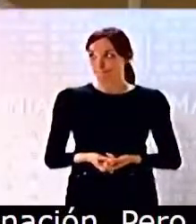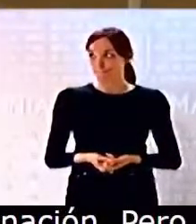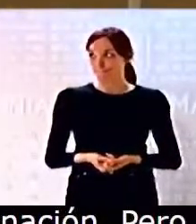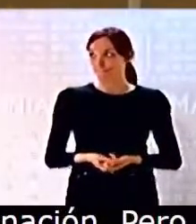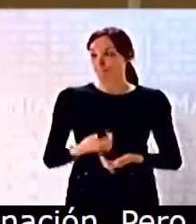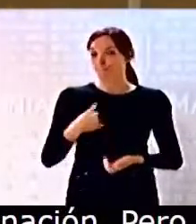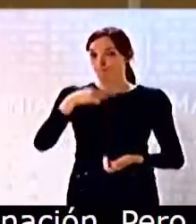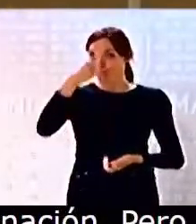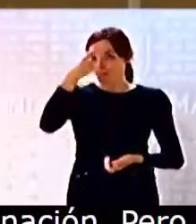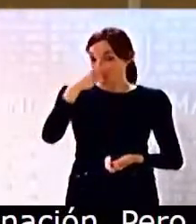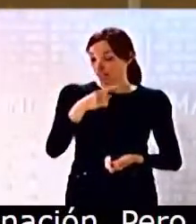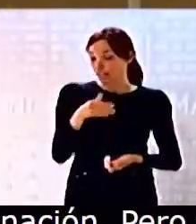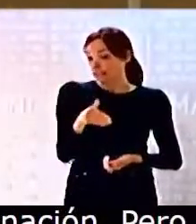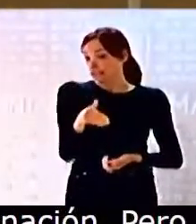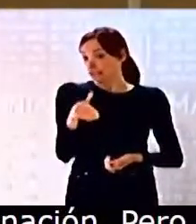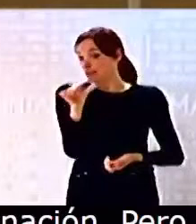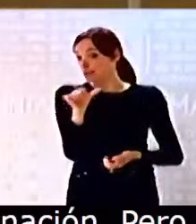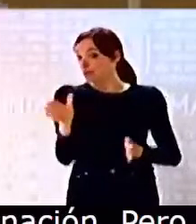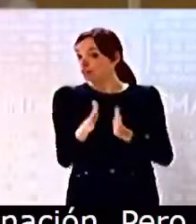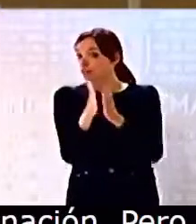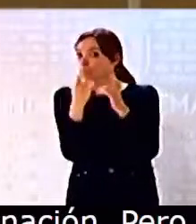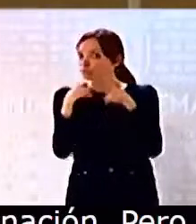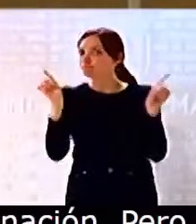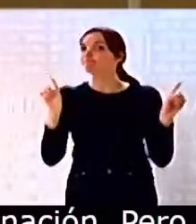sabiendo que vamos a pasar una Semana Santa distinta,